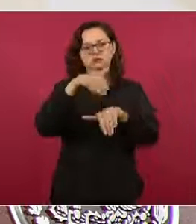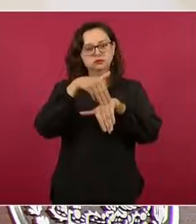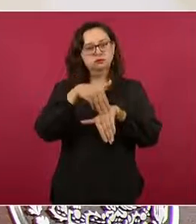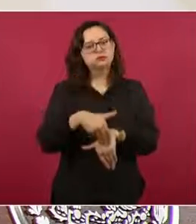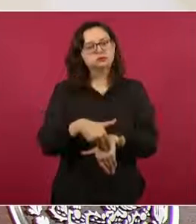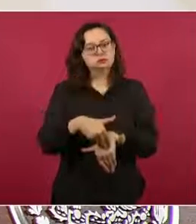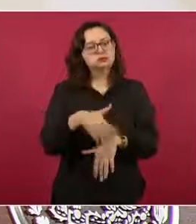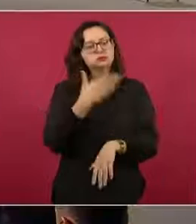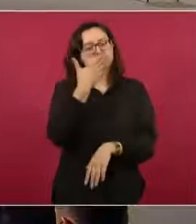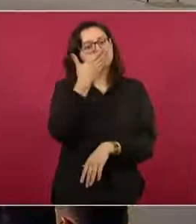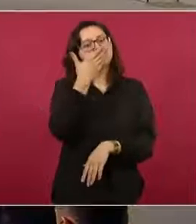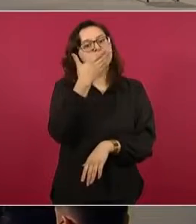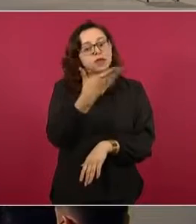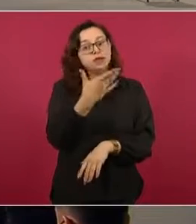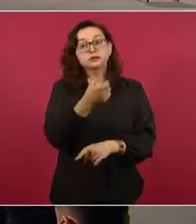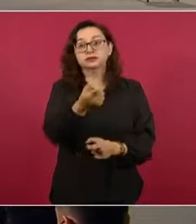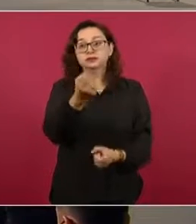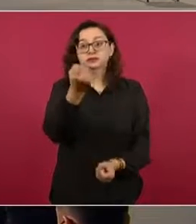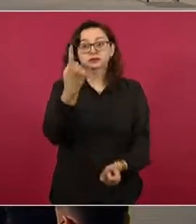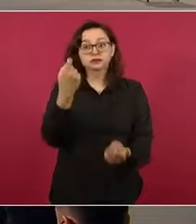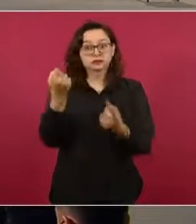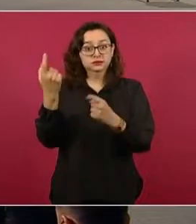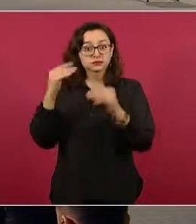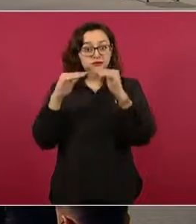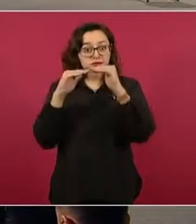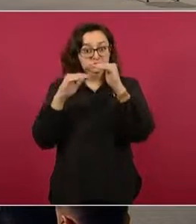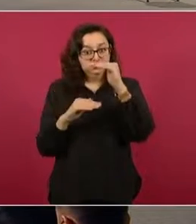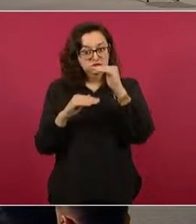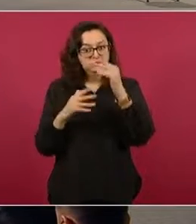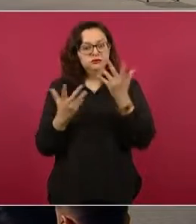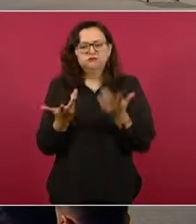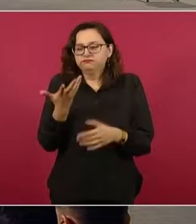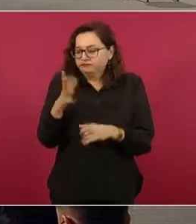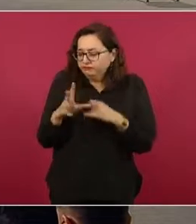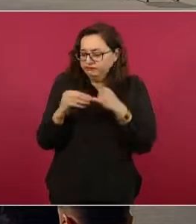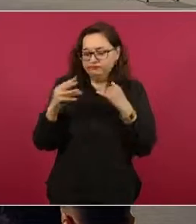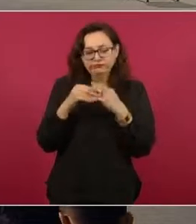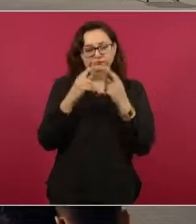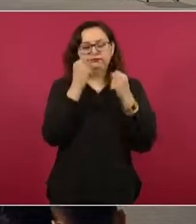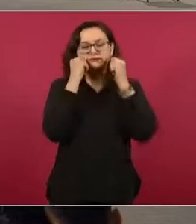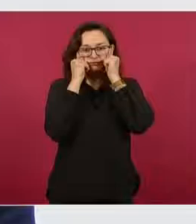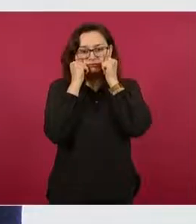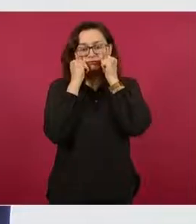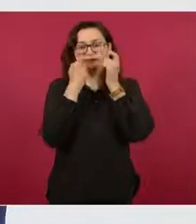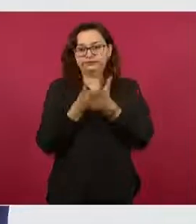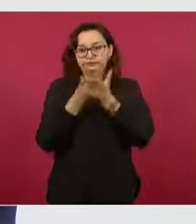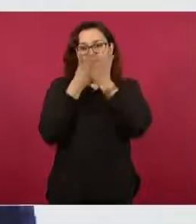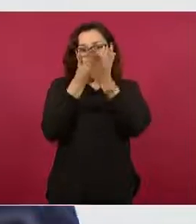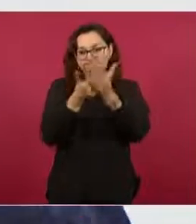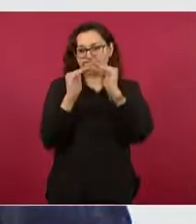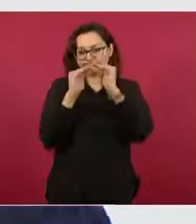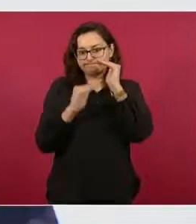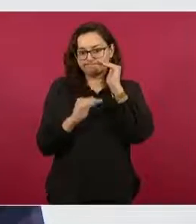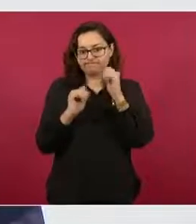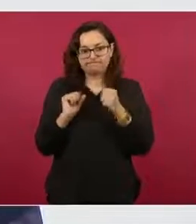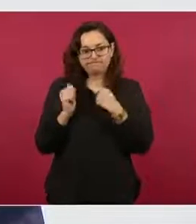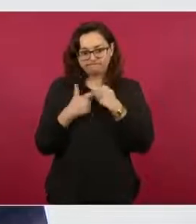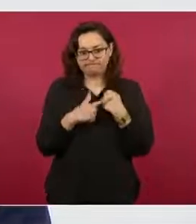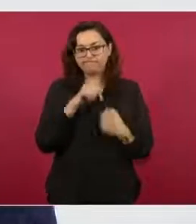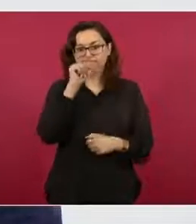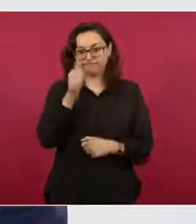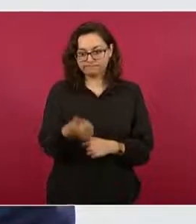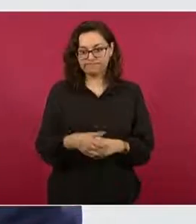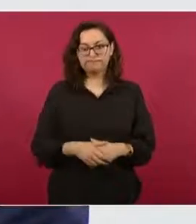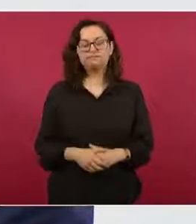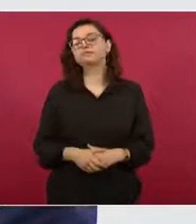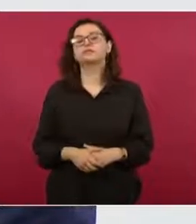incluso, qué bueno que algunos lo hagan, aunque sean 10 centavitos, por abajo del precio máximo. Vamos a ver